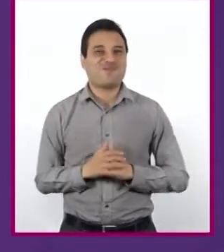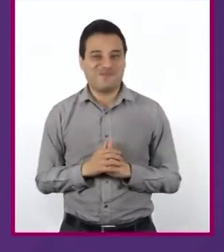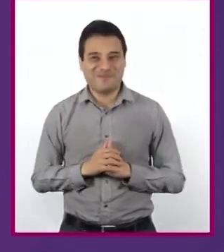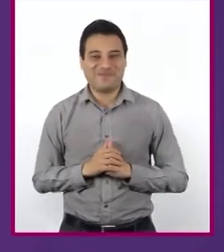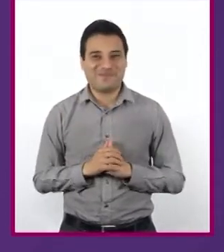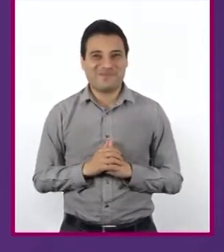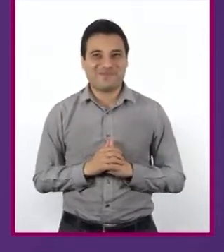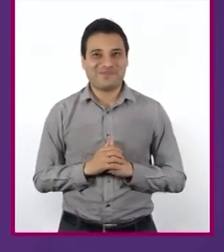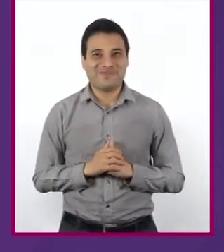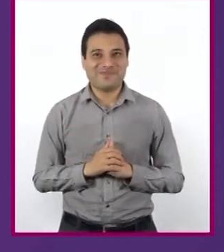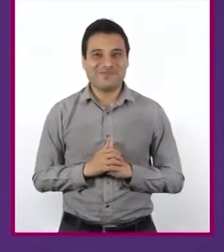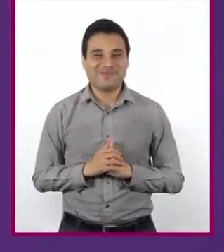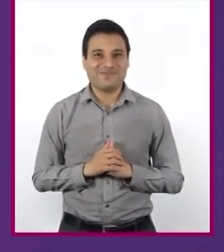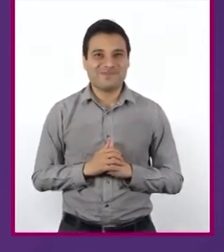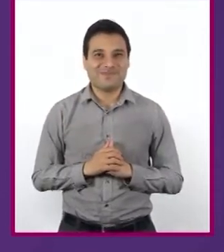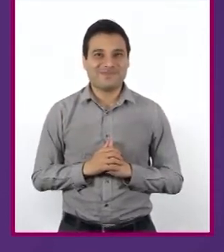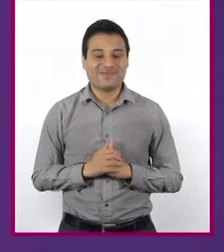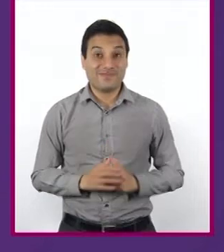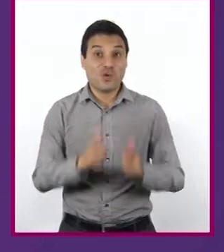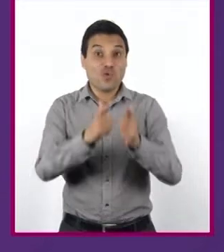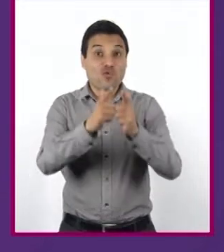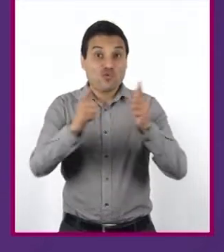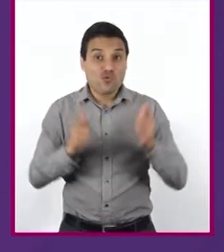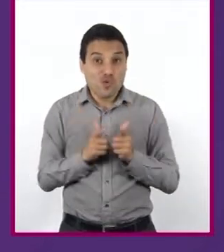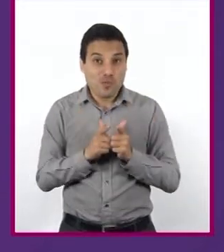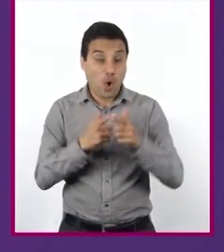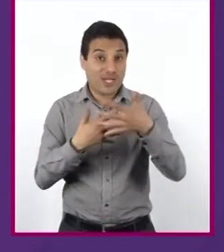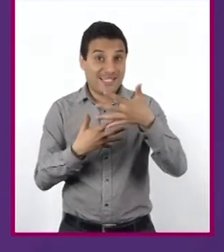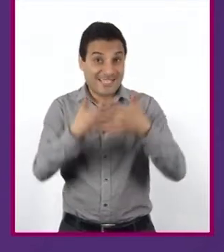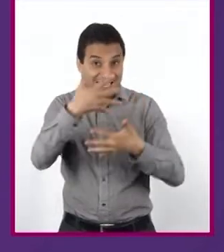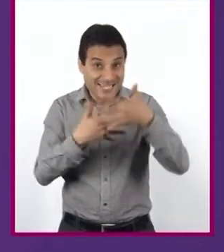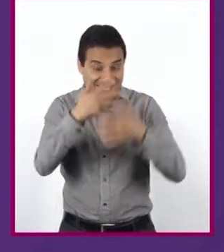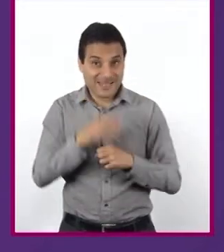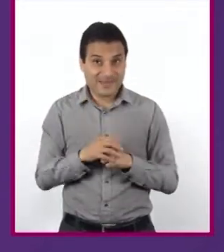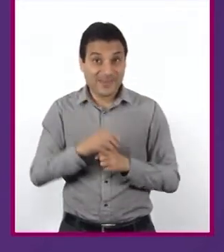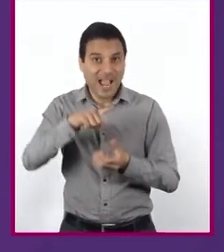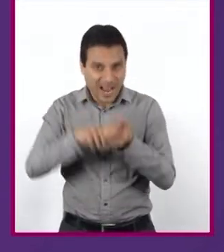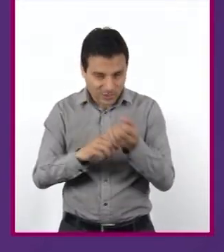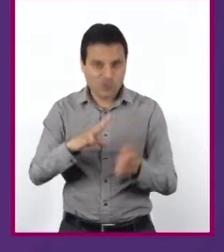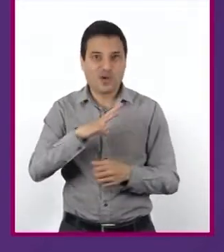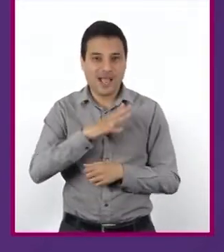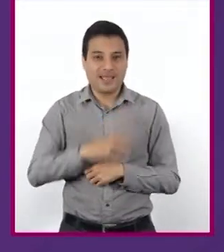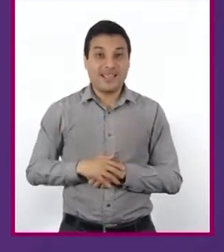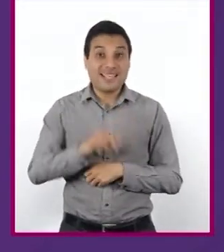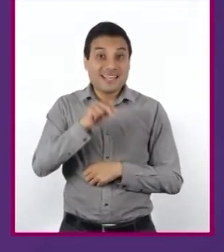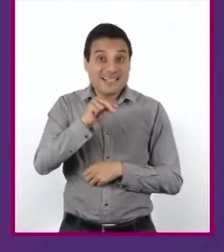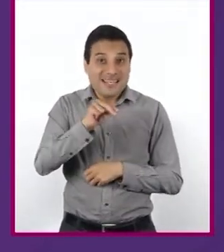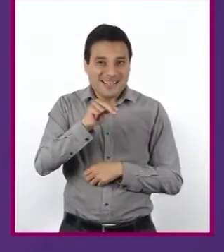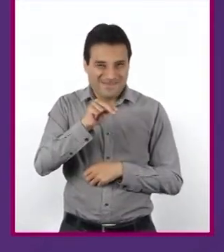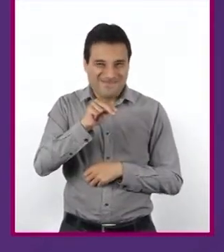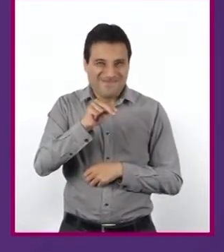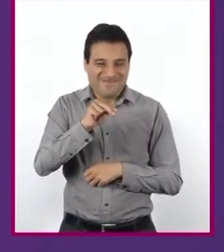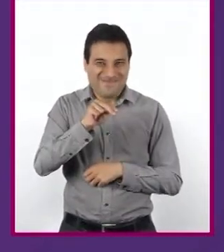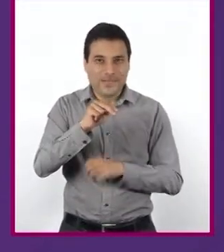de valencia. El grupo 15, donde se encuentra el nitrógeno, los átomos de